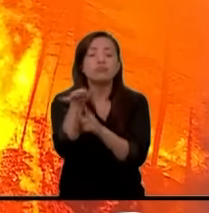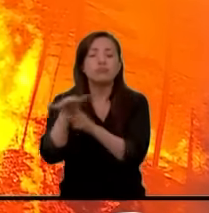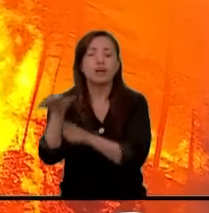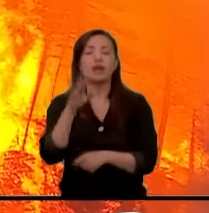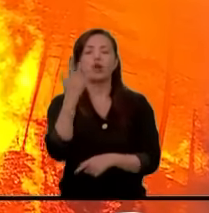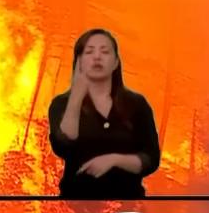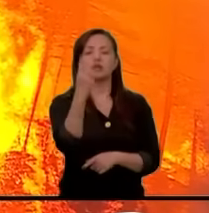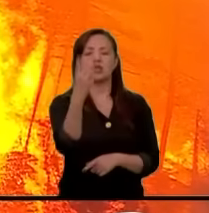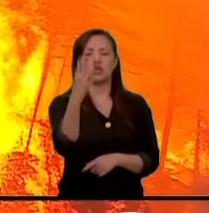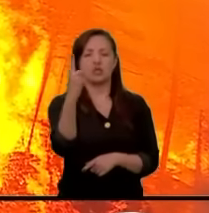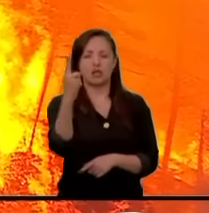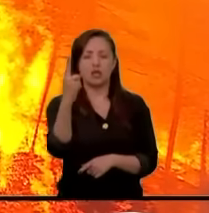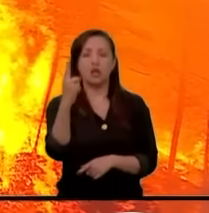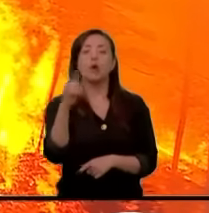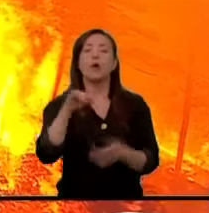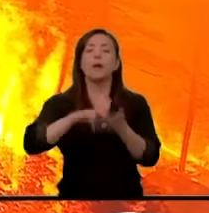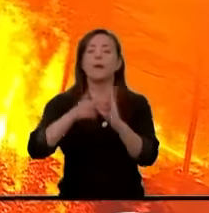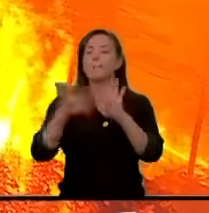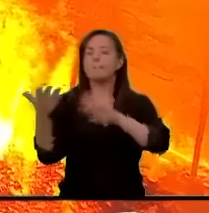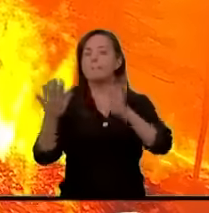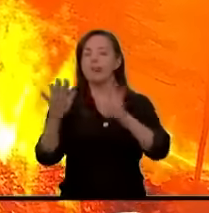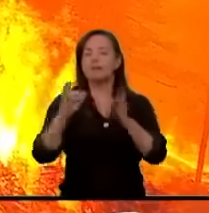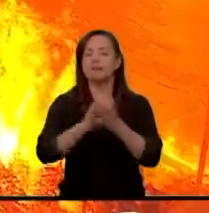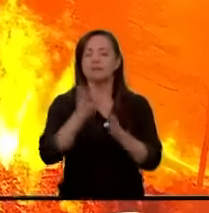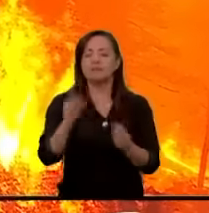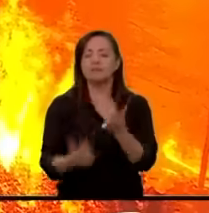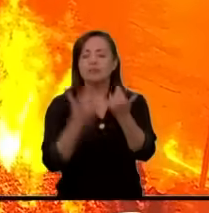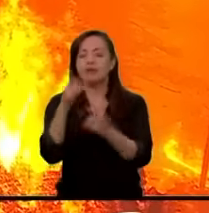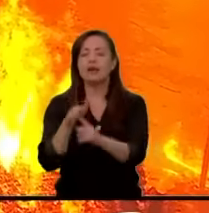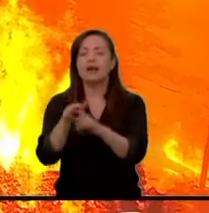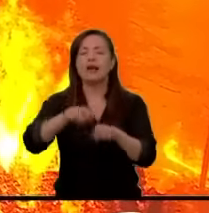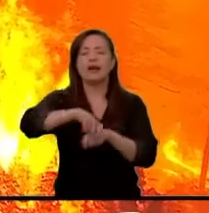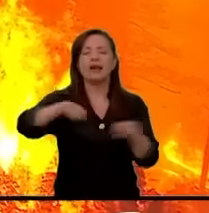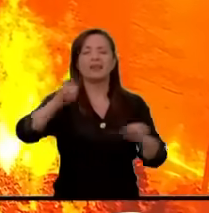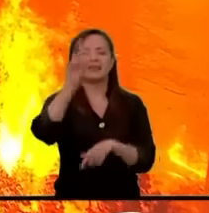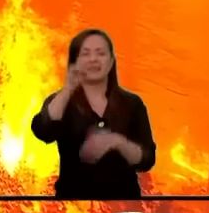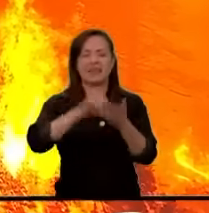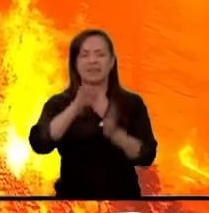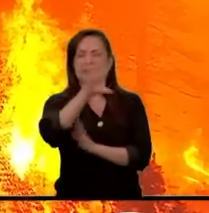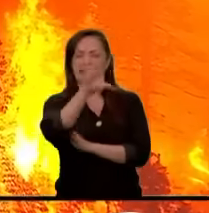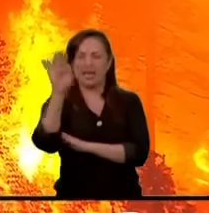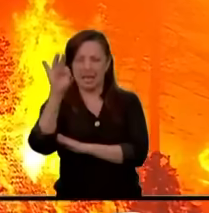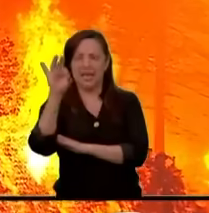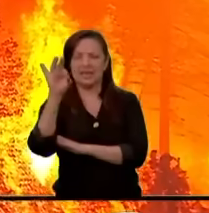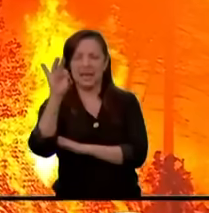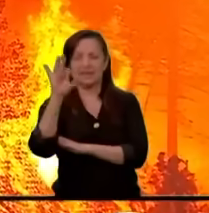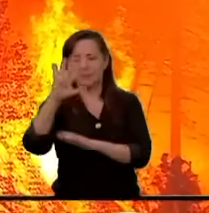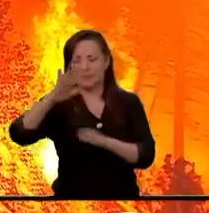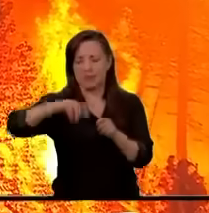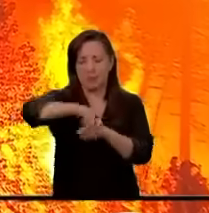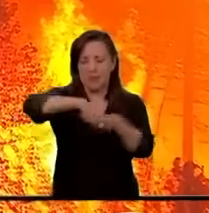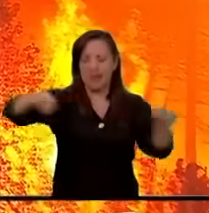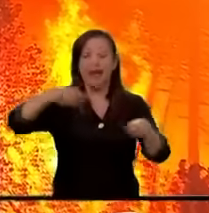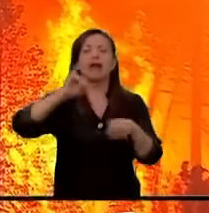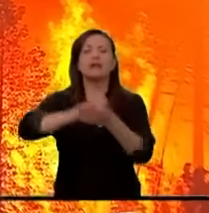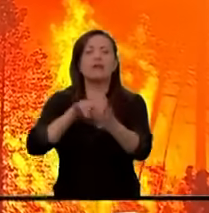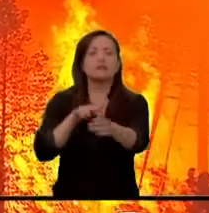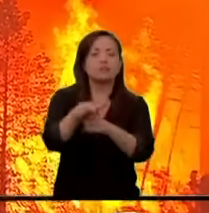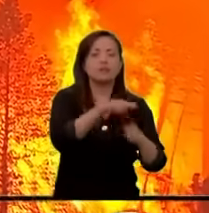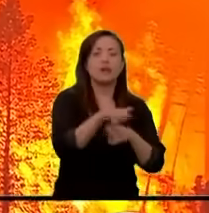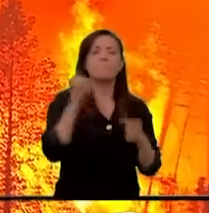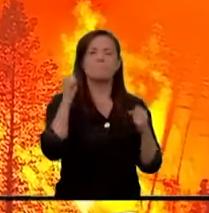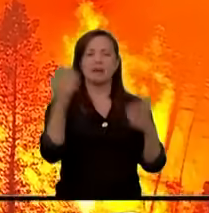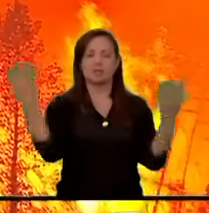han consumido unas 3.523 hectáreas. Daniela, entre los departamentos más afectados están Vichada,